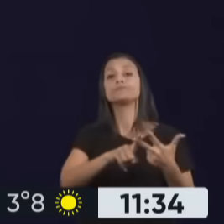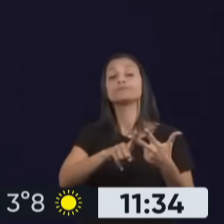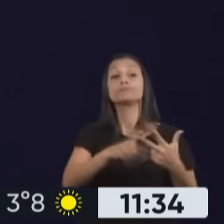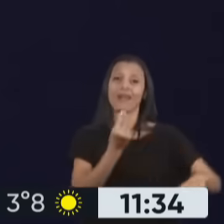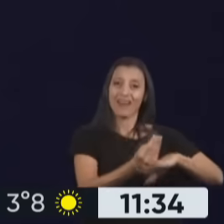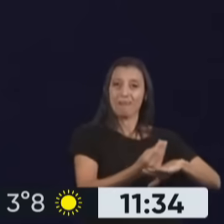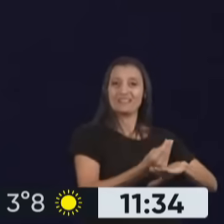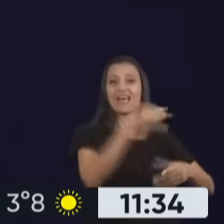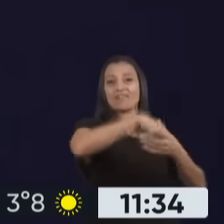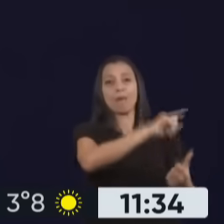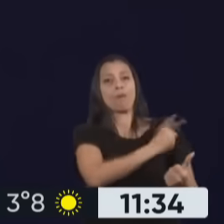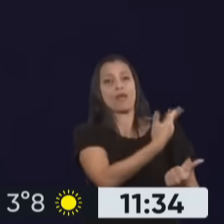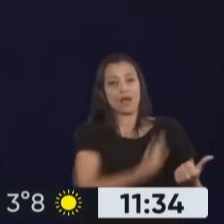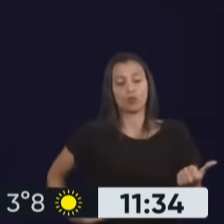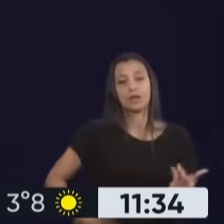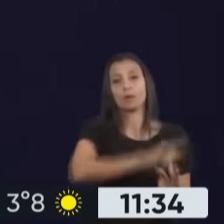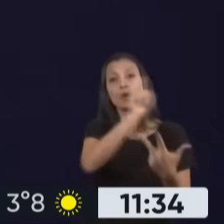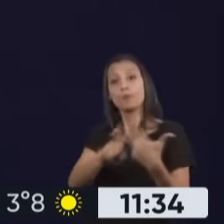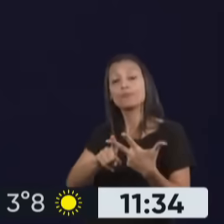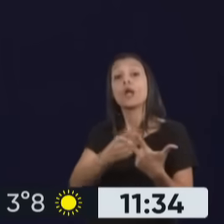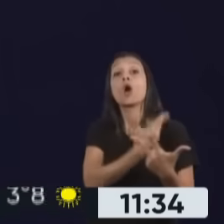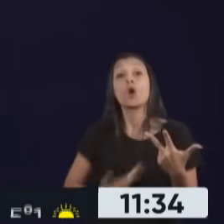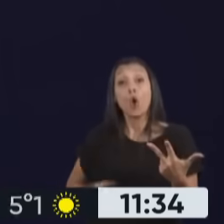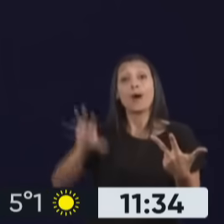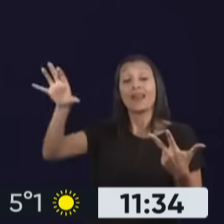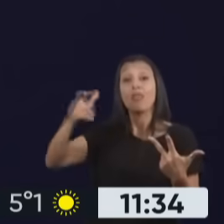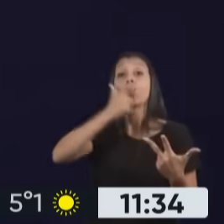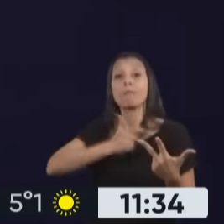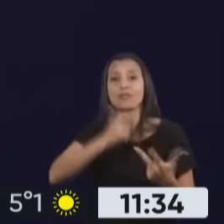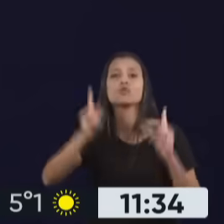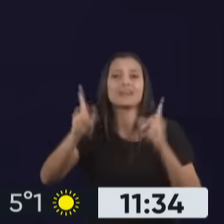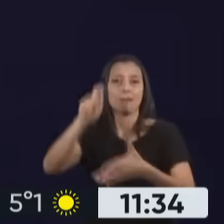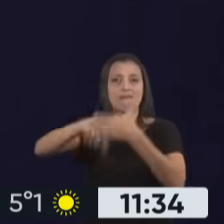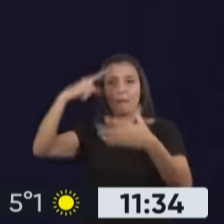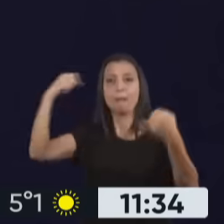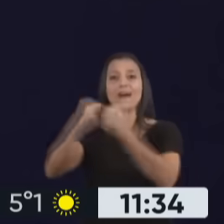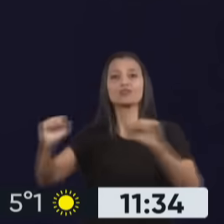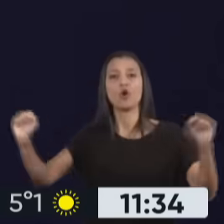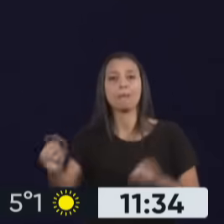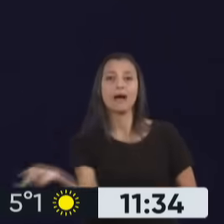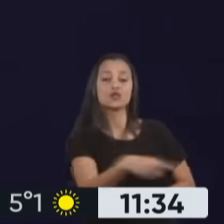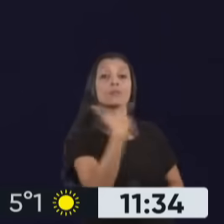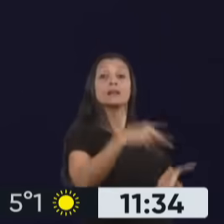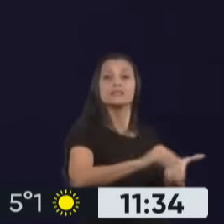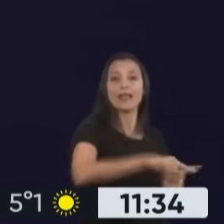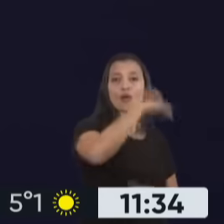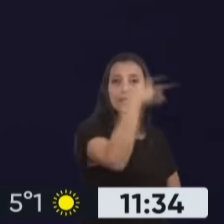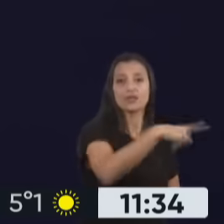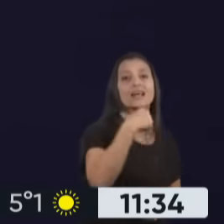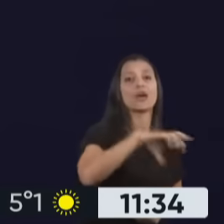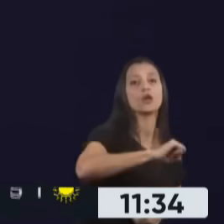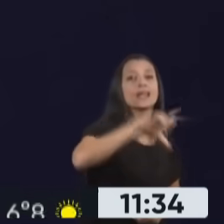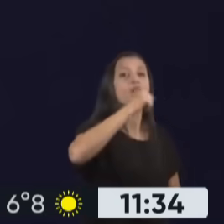representando al Ejecutivo, el gobernador de Mendoza, Alfredo Cornejo, por las provincias firmantes del Pacto de Mayo, la senadora nacional,